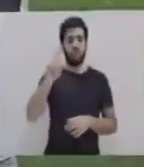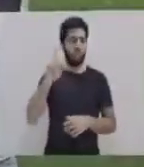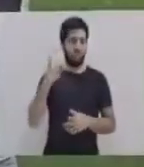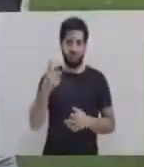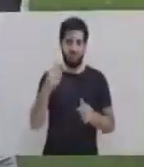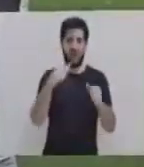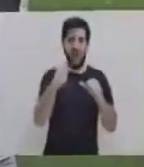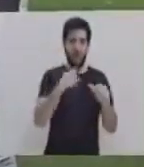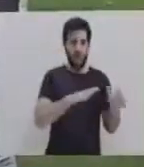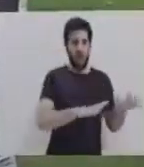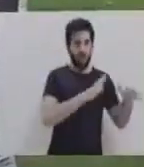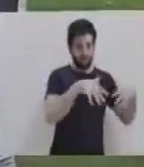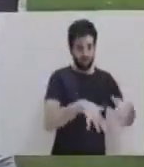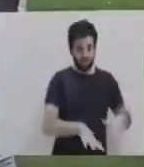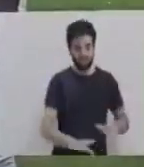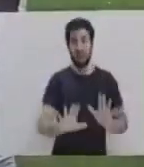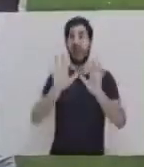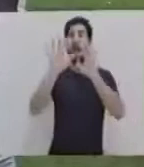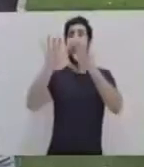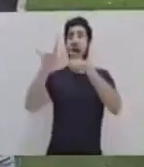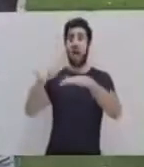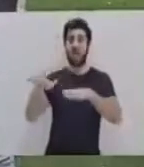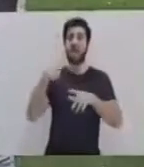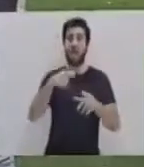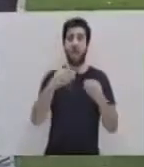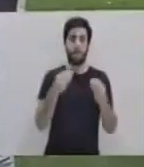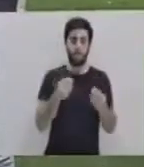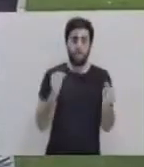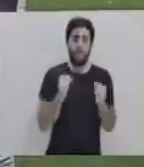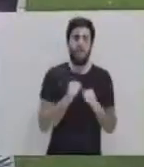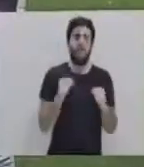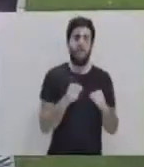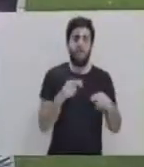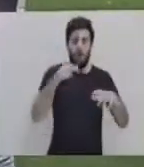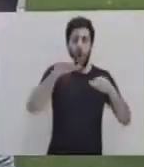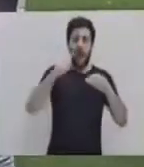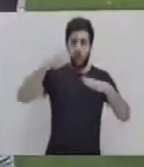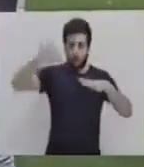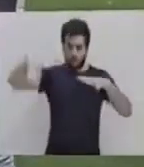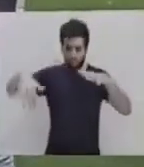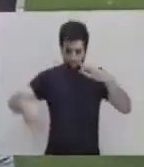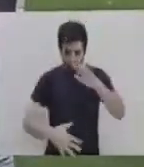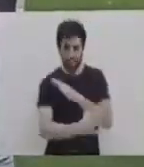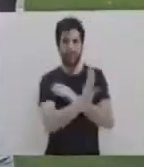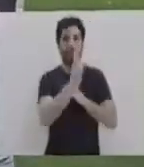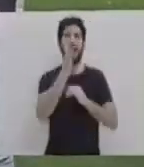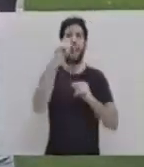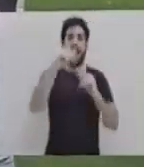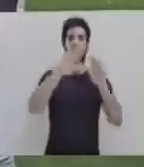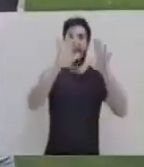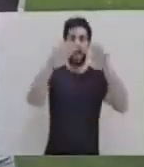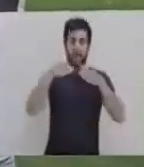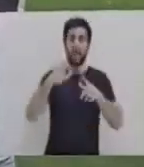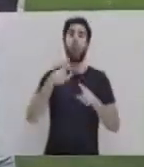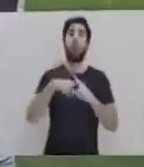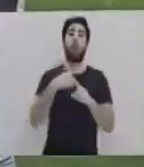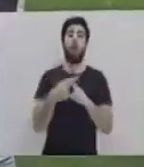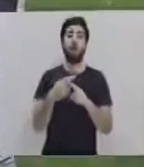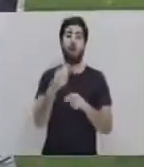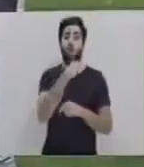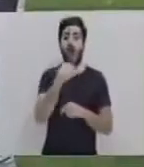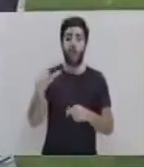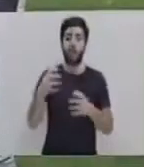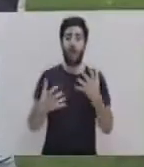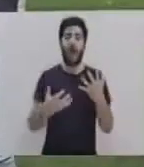del océano hacia la superficie y está bastante fría. Entonces, cuando el agua caliente